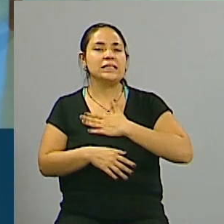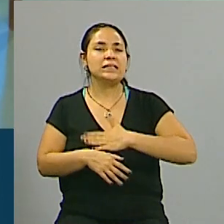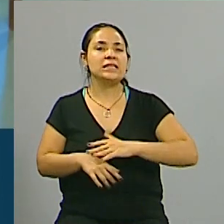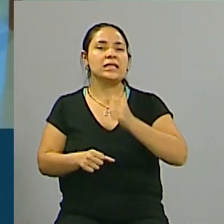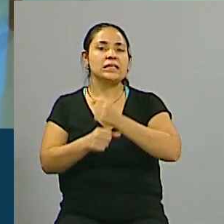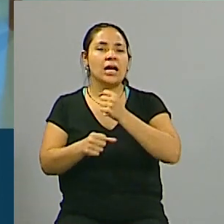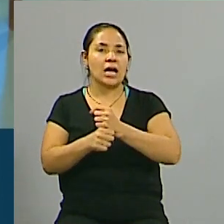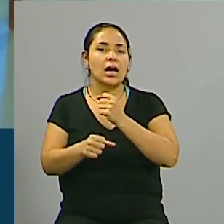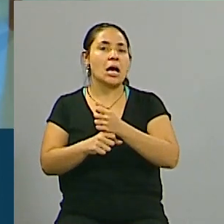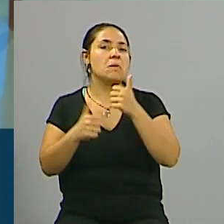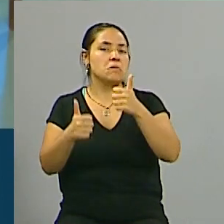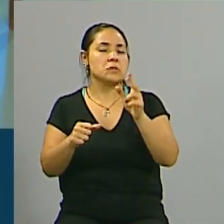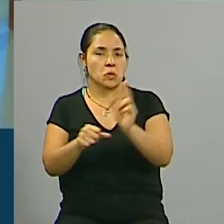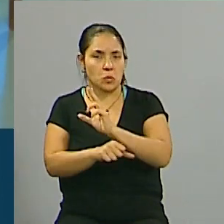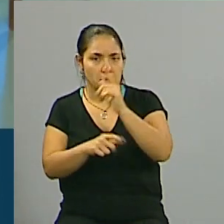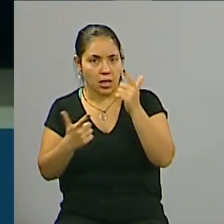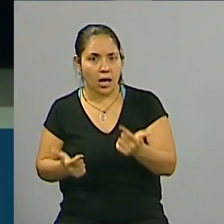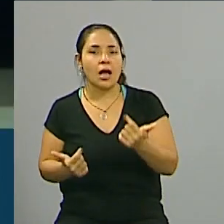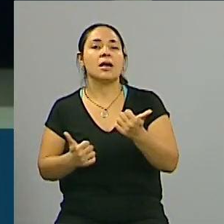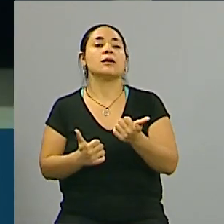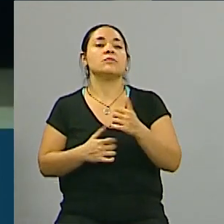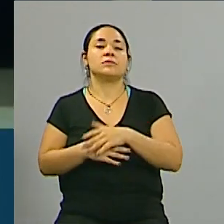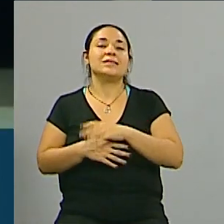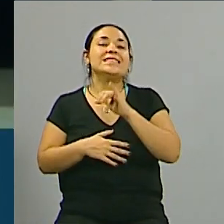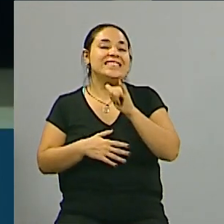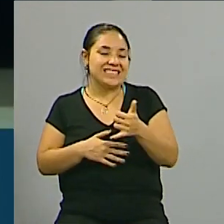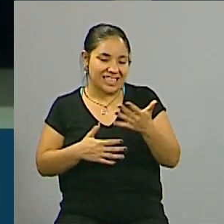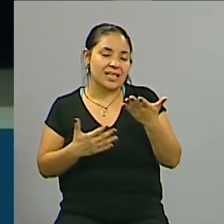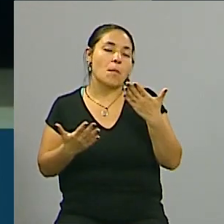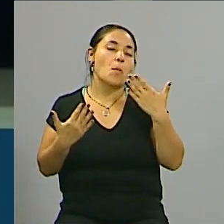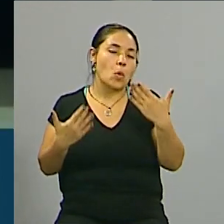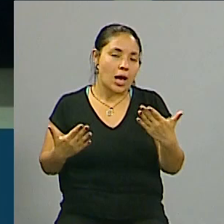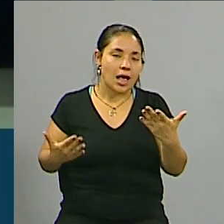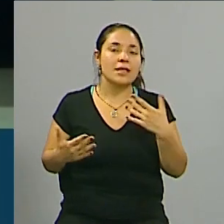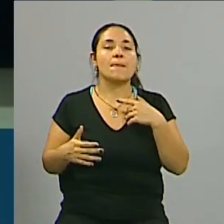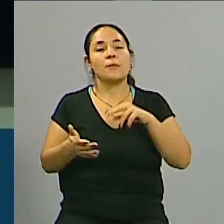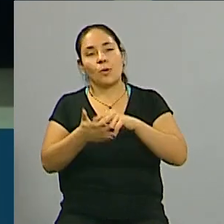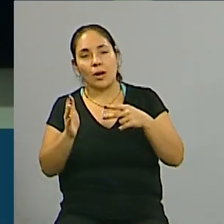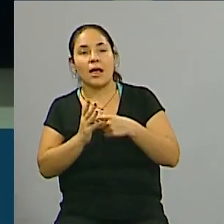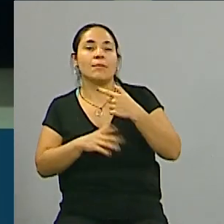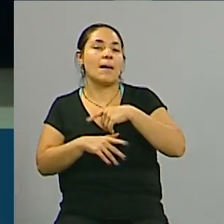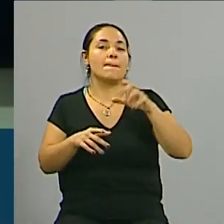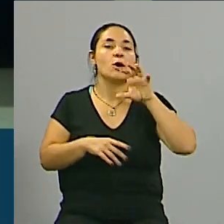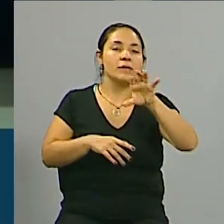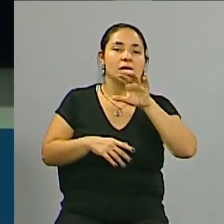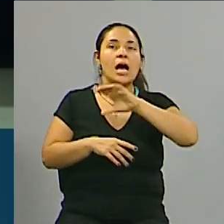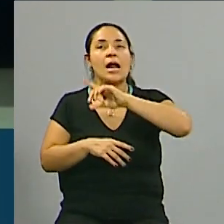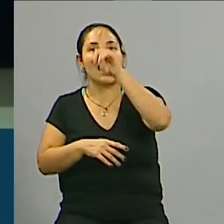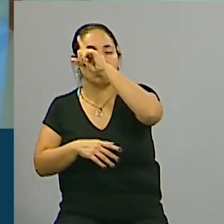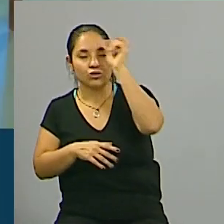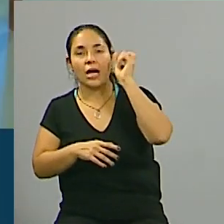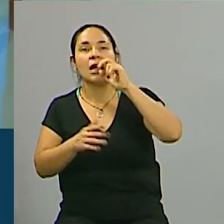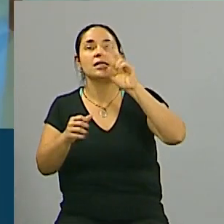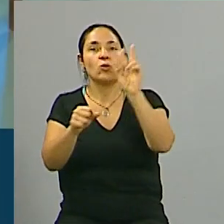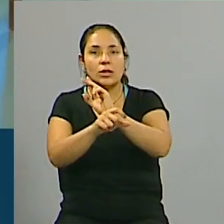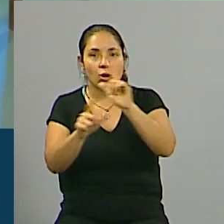trabajar con seguridad. No somos ajenos a lo que pasa a nivel provincial y a nivel nacional, pero está ordenado. Bueno,